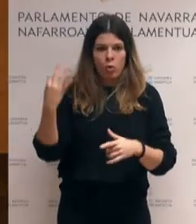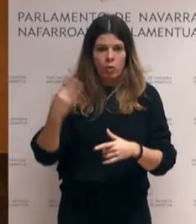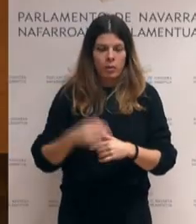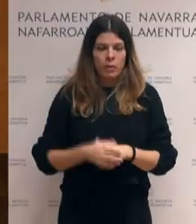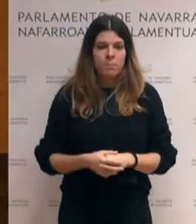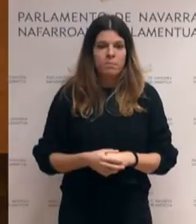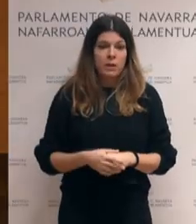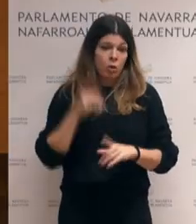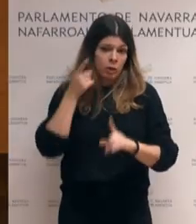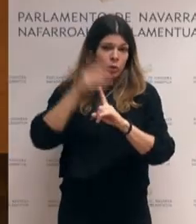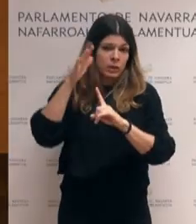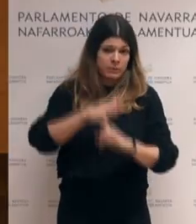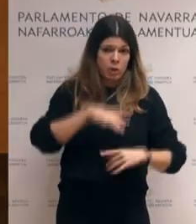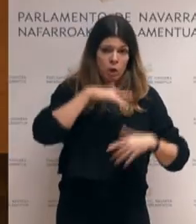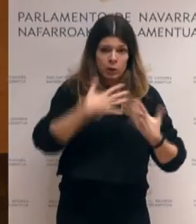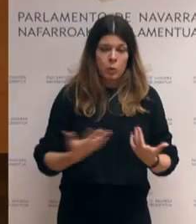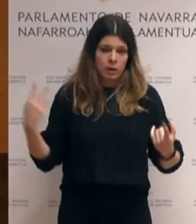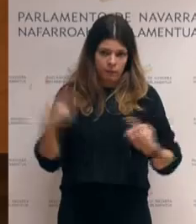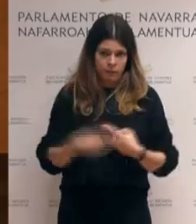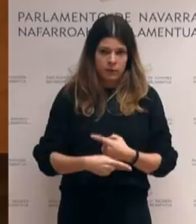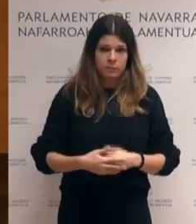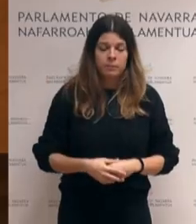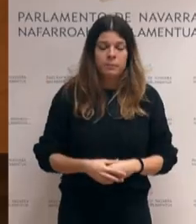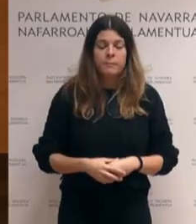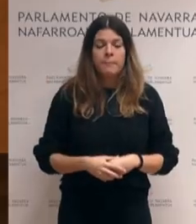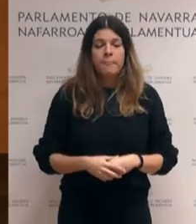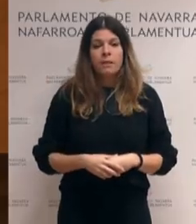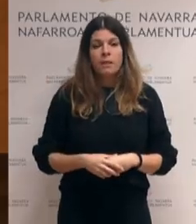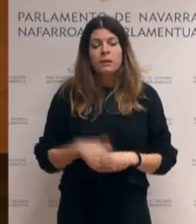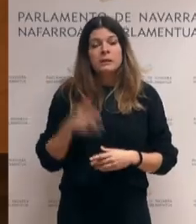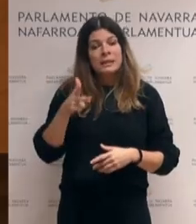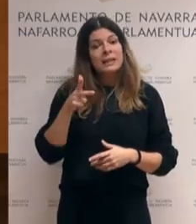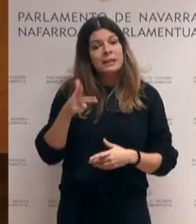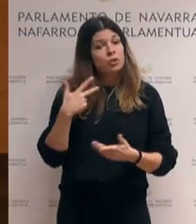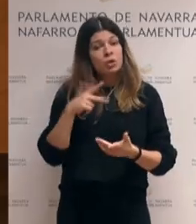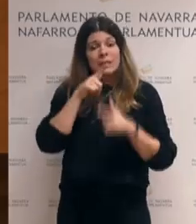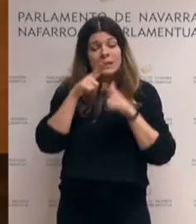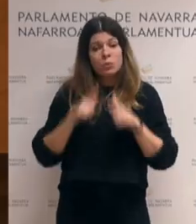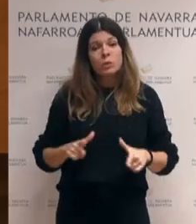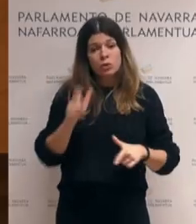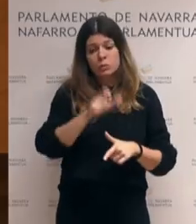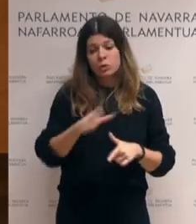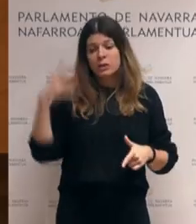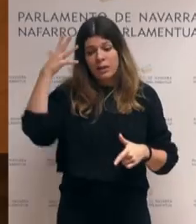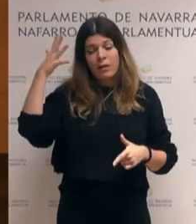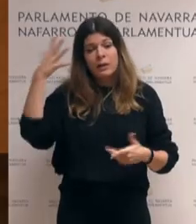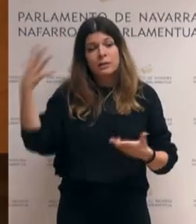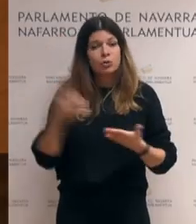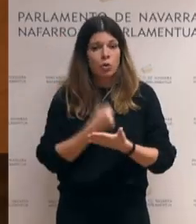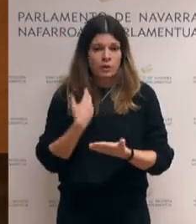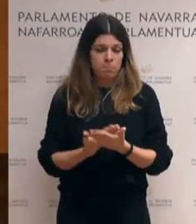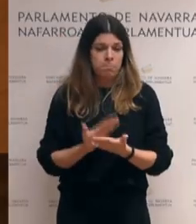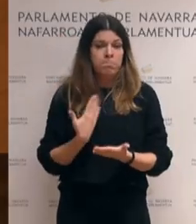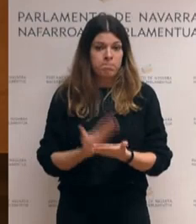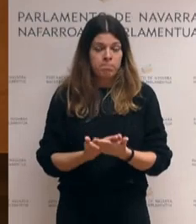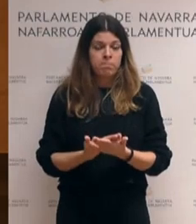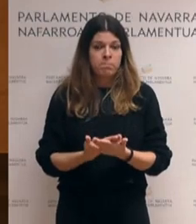hizz eskubideak beratz desas sozialak buruj